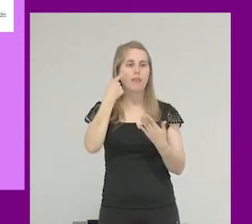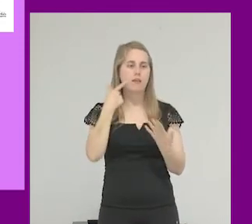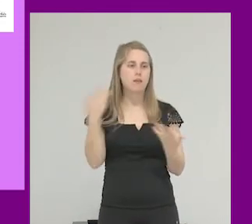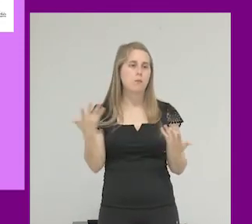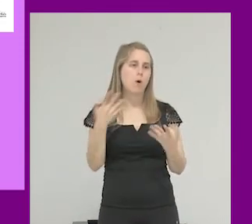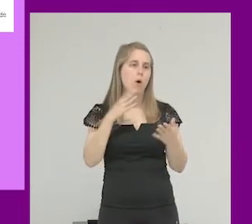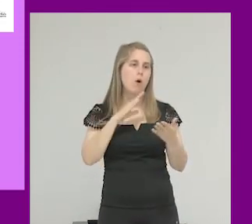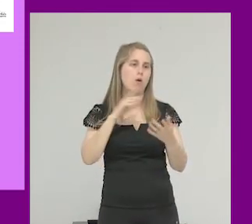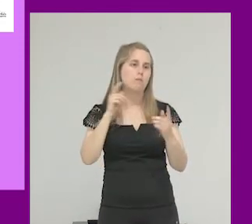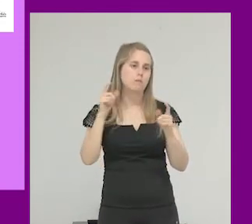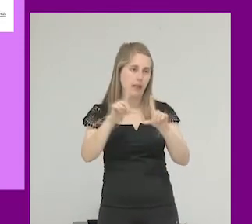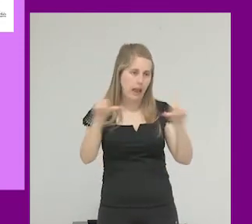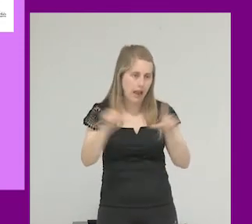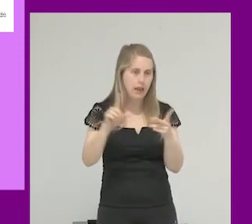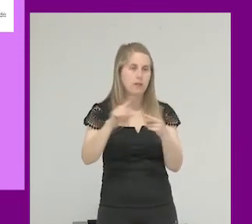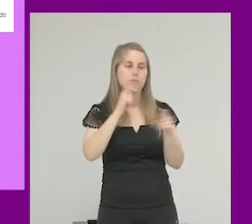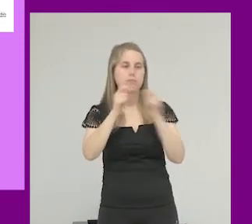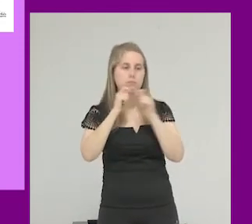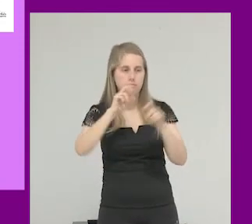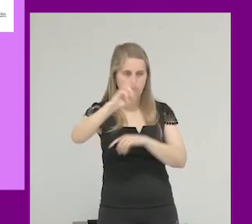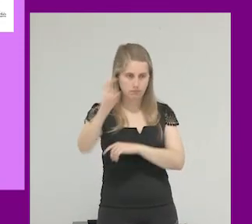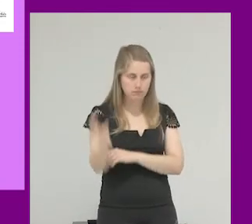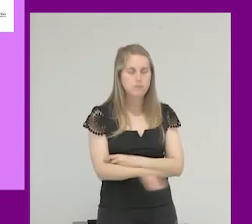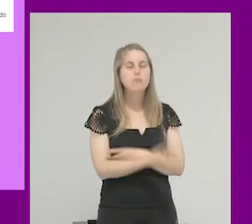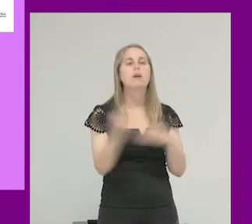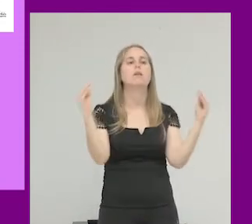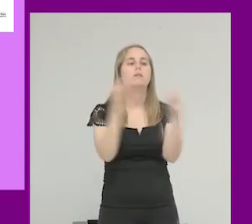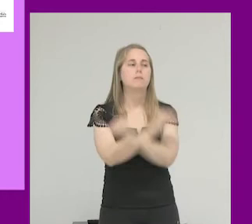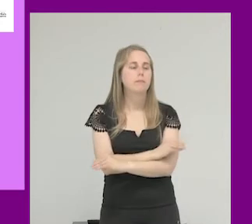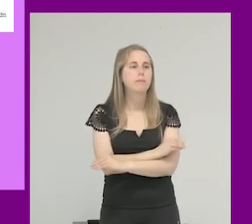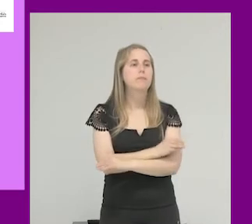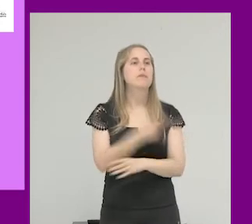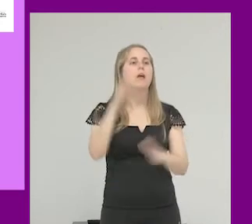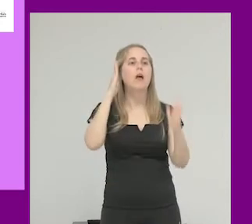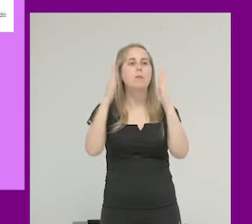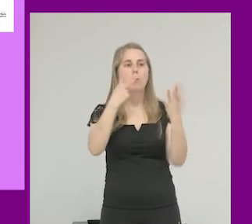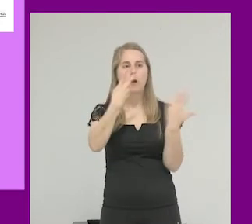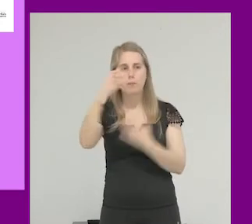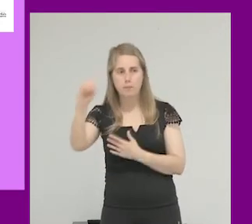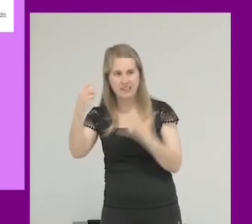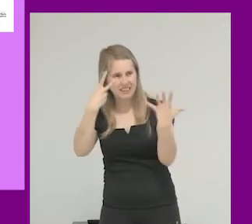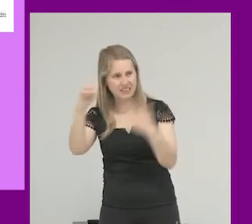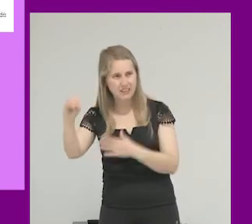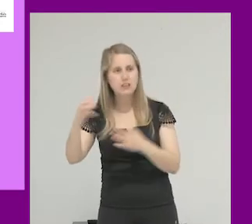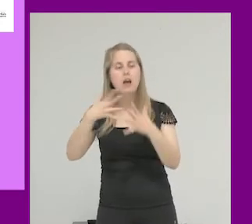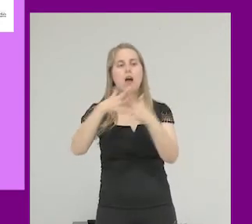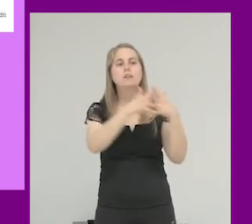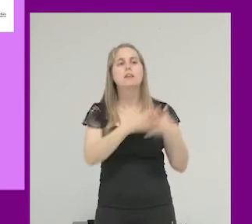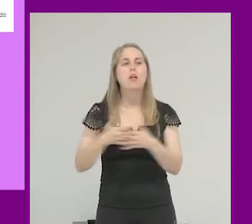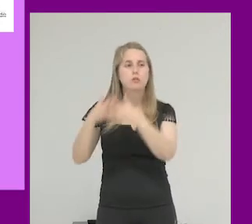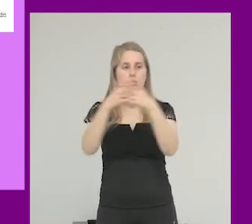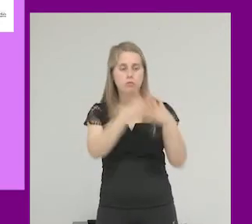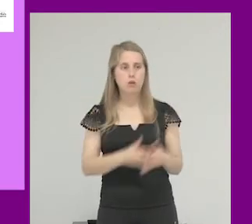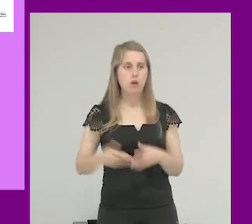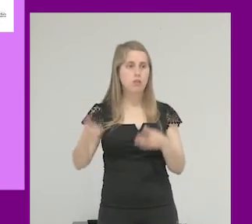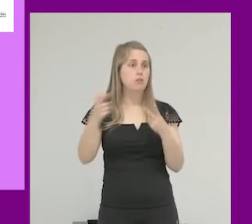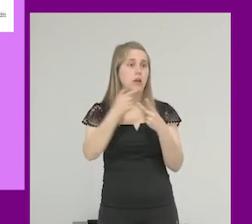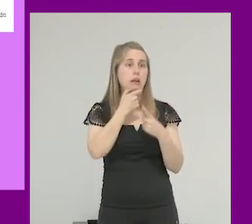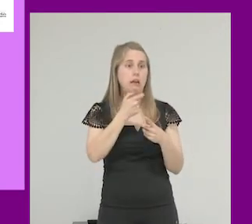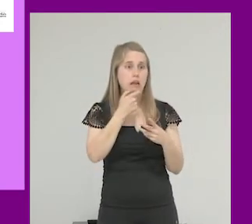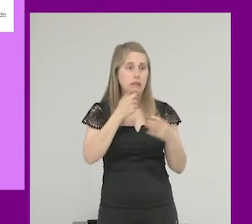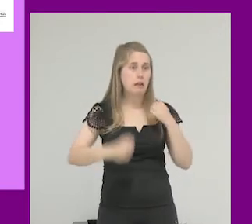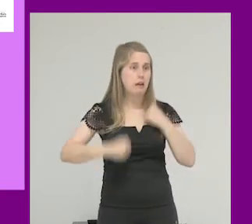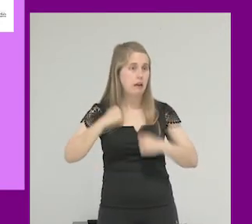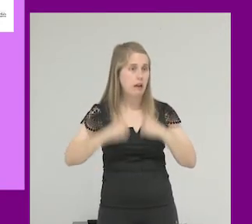medios de comunicación. En los años 70 del siglo XX, en Estados Unidos, Canadá, Inglaterra, Alemania